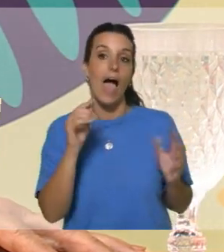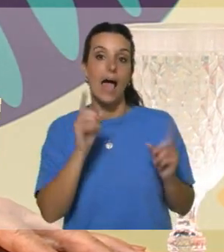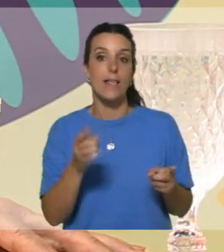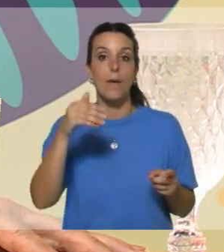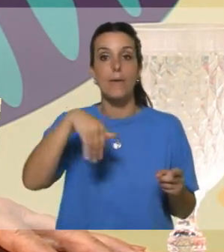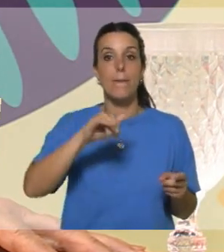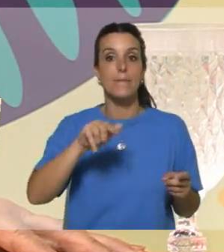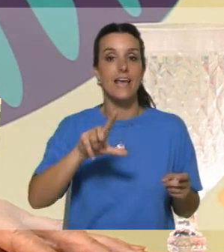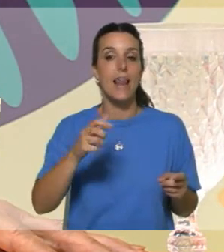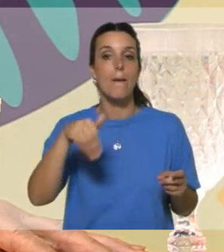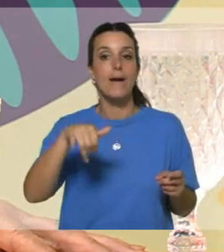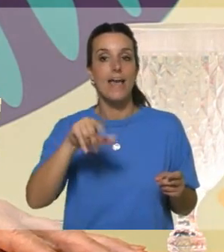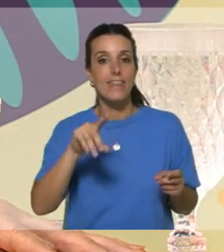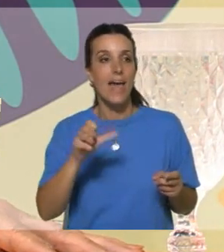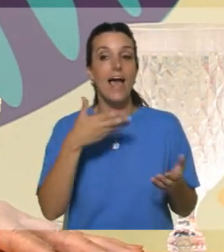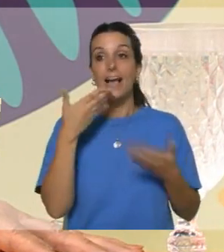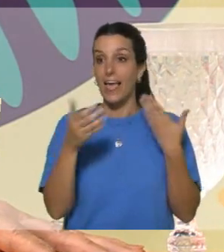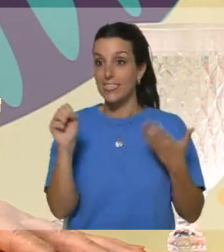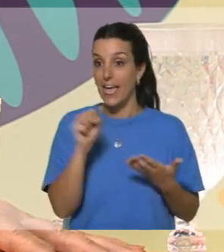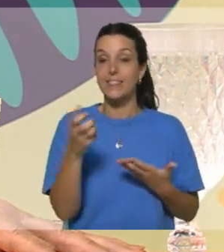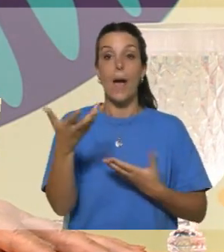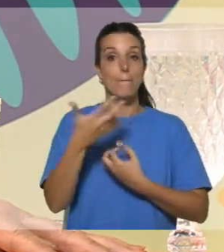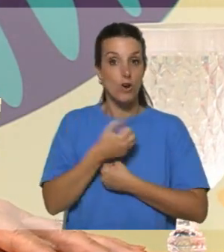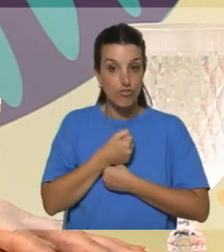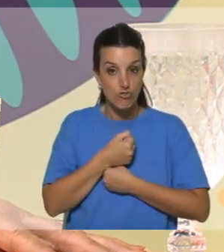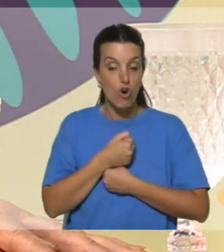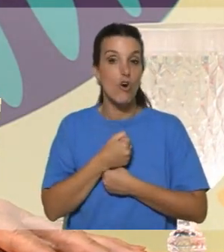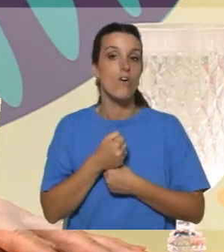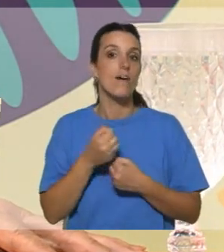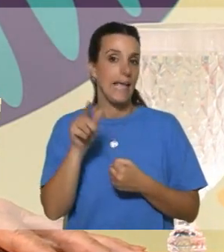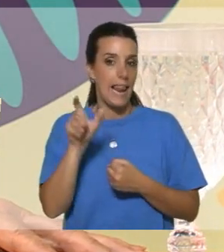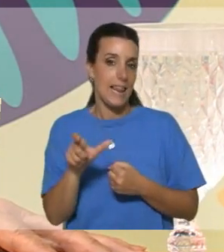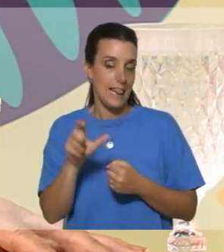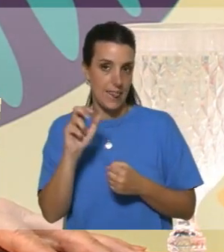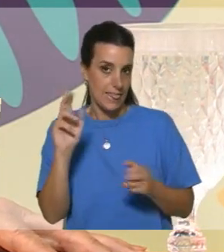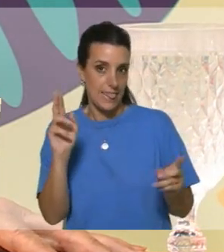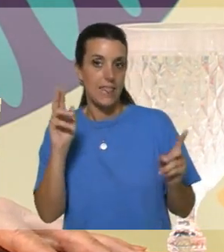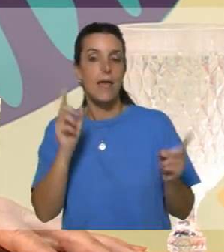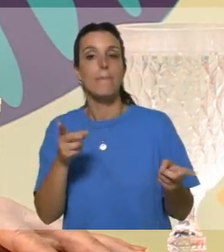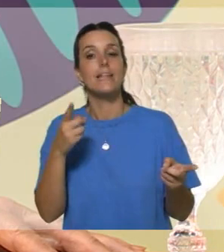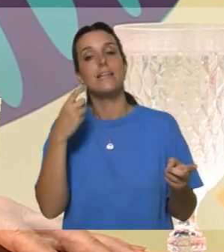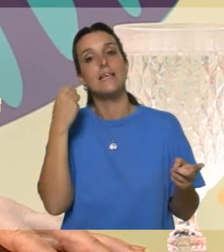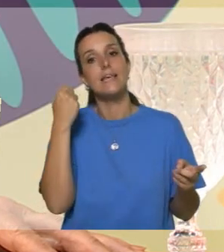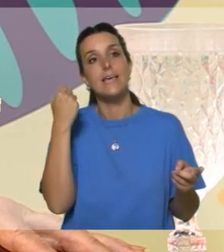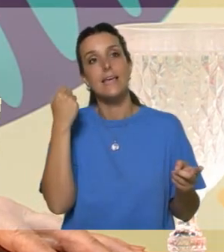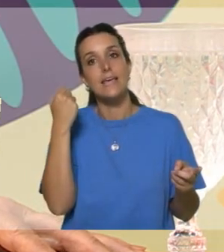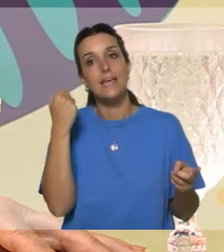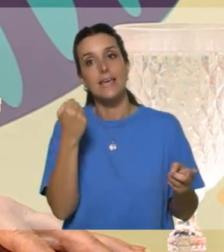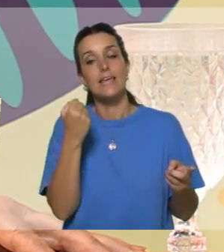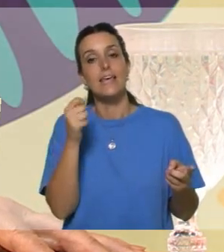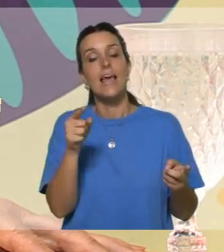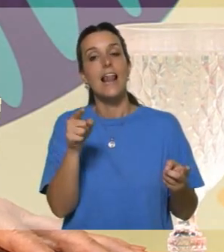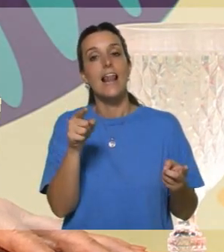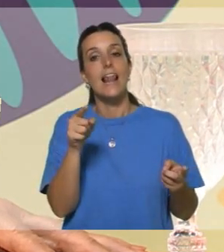Ángel Maidana, que ha sido un cantante que nos apoyó mucho, desaparecido. Y lo importante es que es